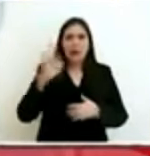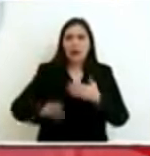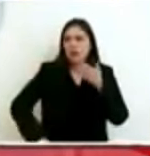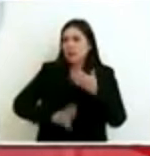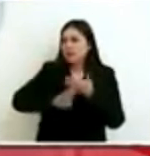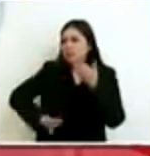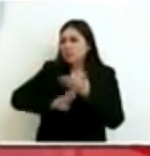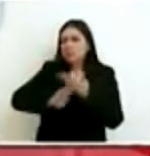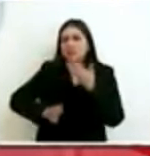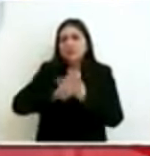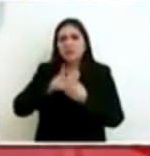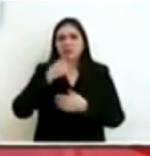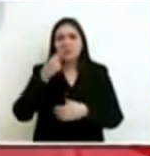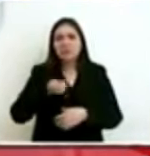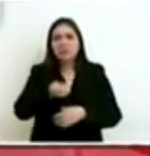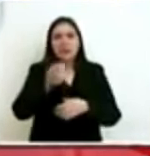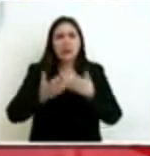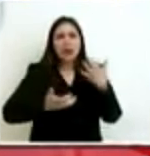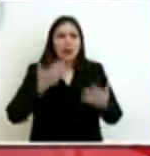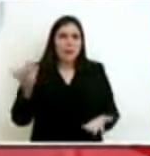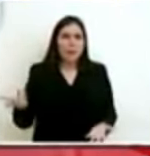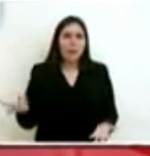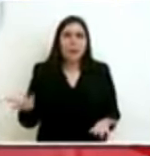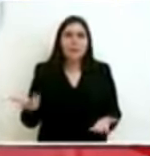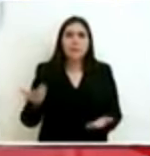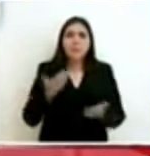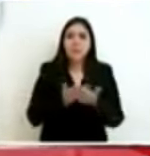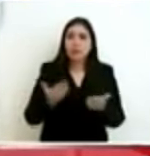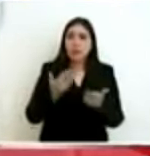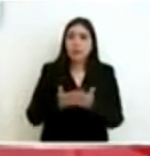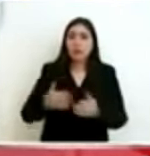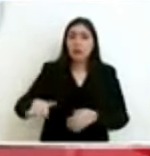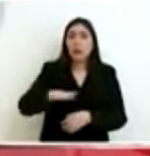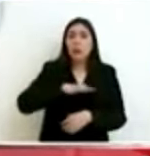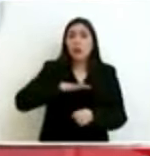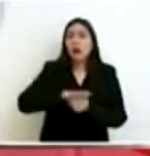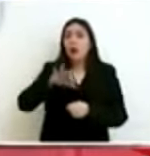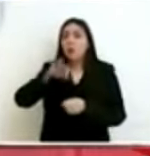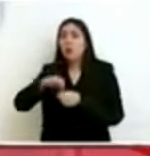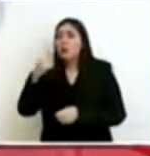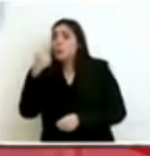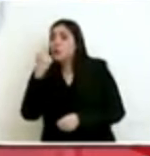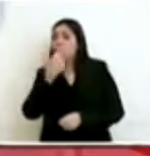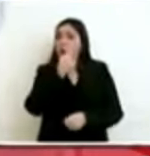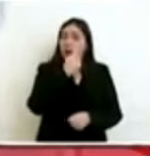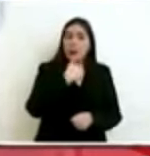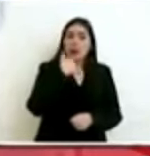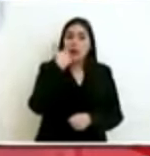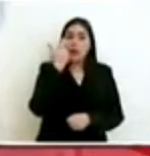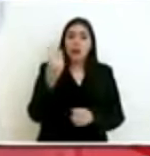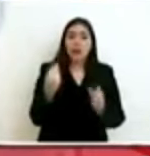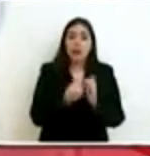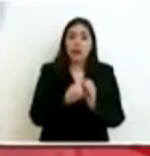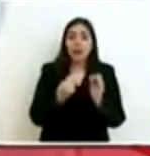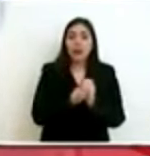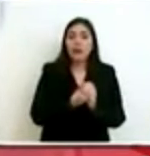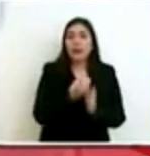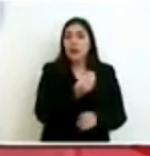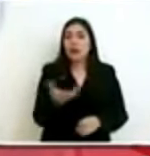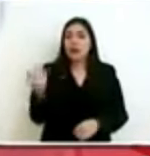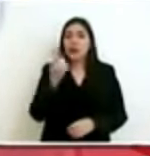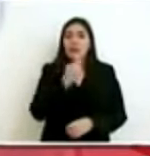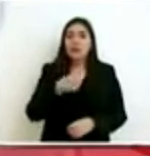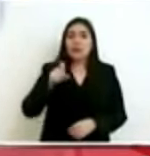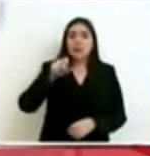Dependiendo del sentido de nuestro voto, pretenden clasificarnos a las 128 mexicanas